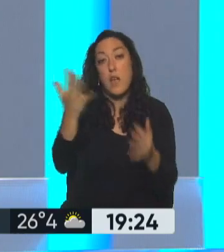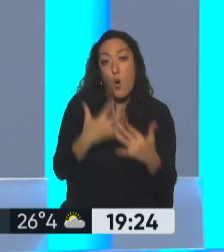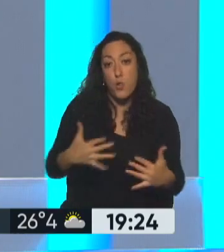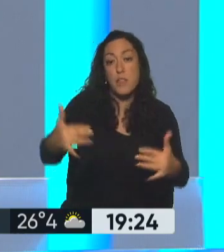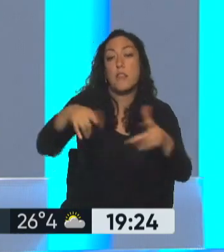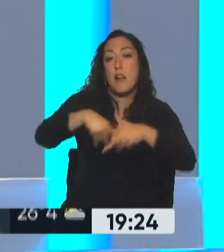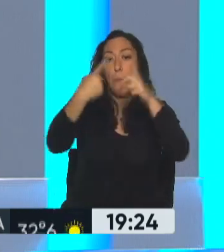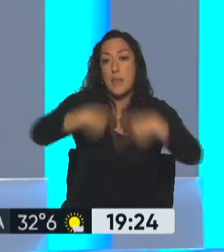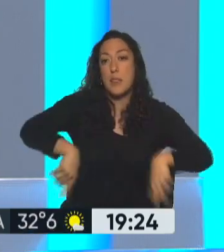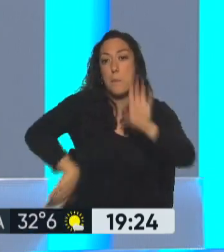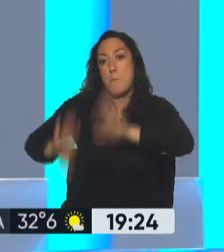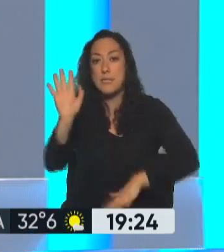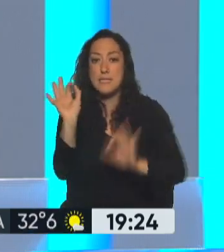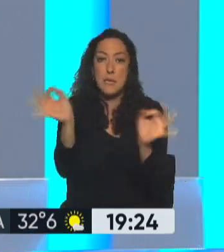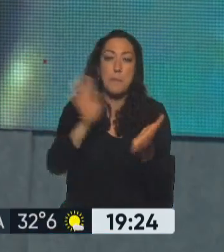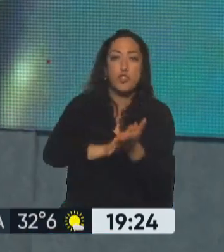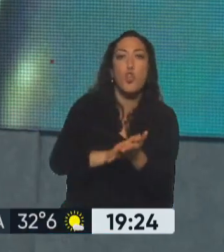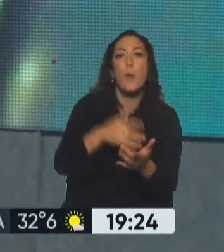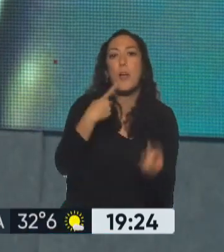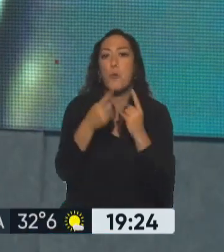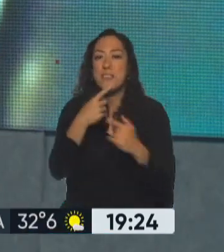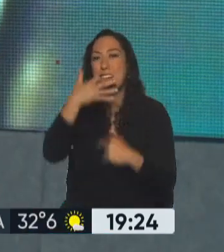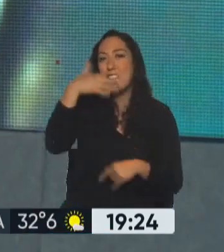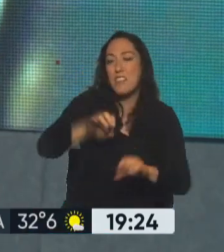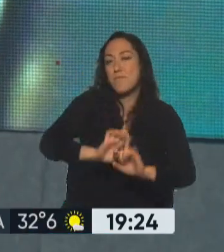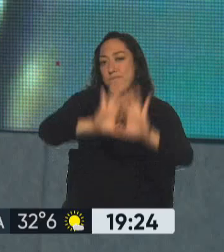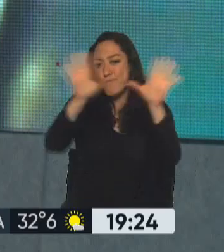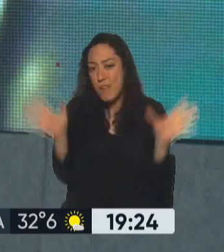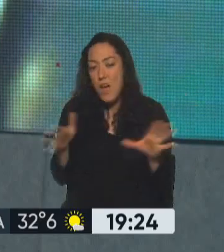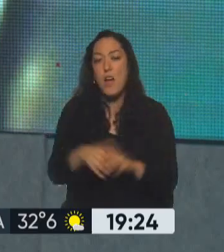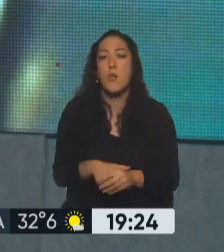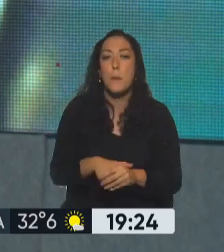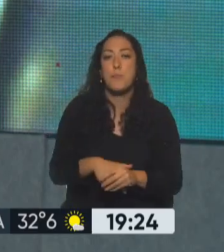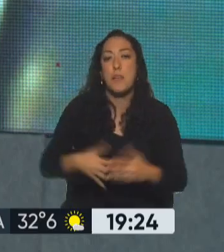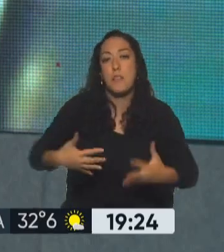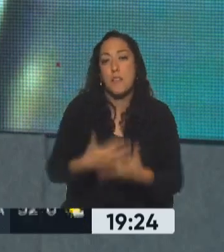más herramientas a la hora de interpretar esas encuestas que seguramente vamos a seguir viendo en los próximos días publicadas